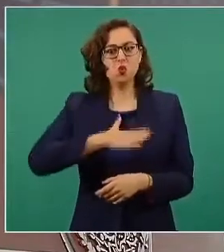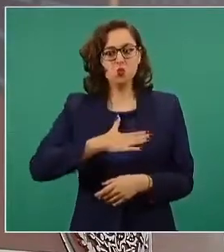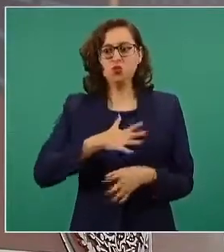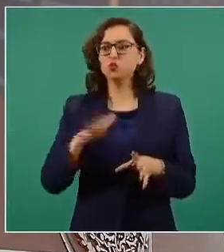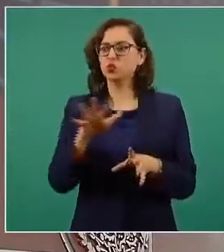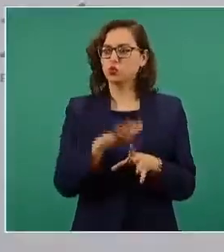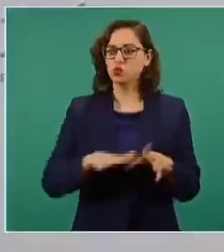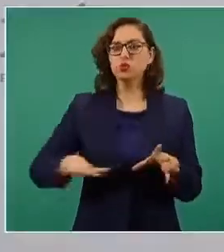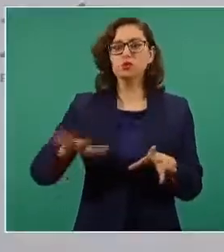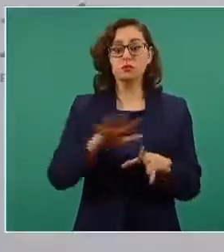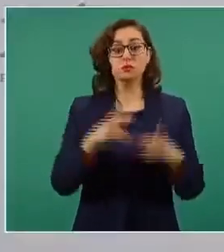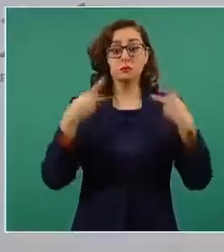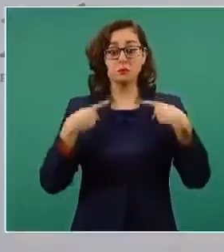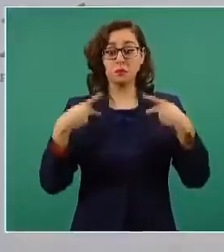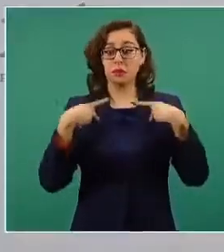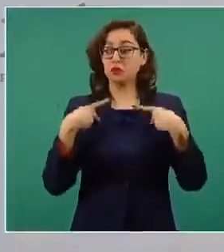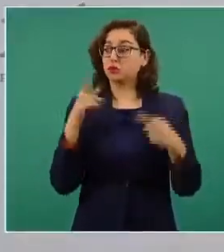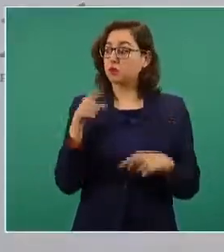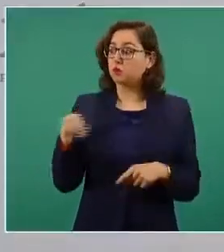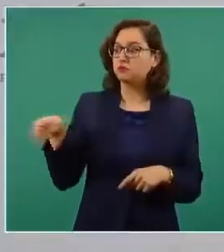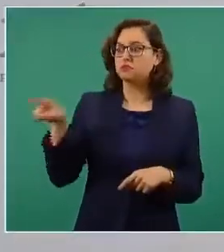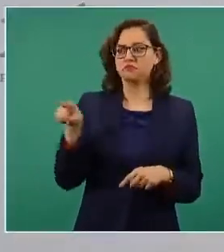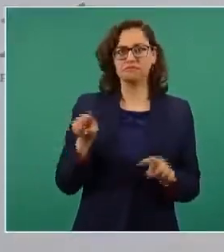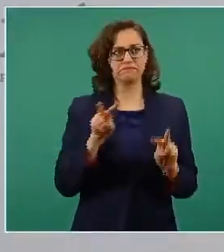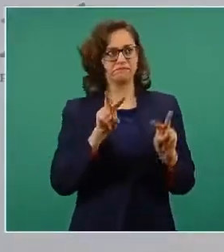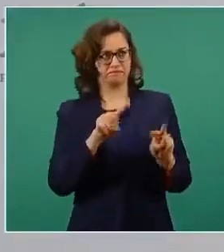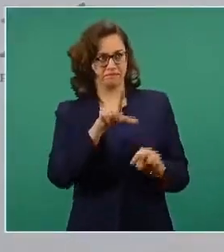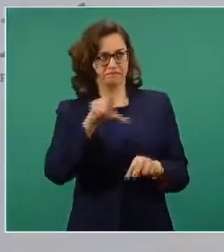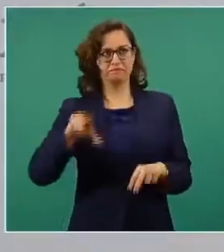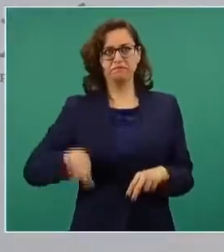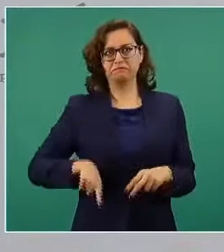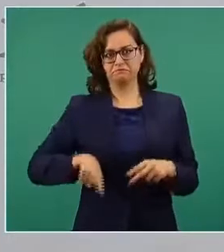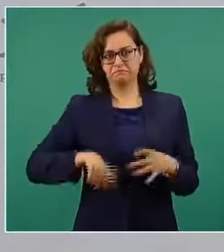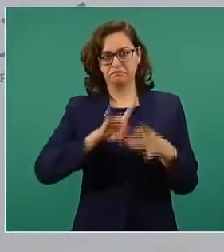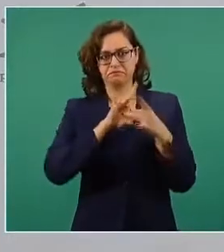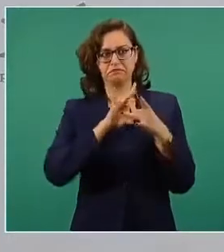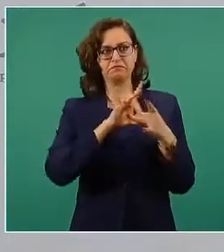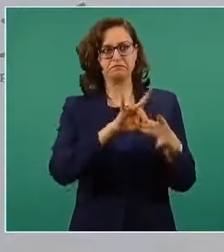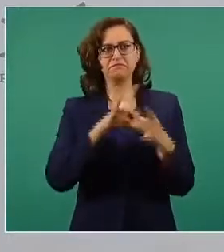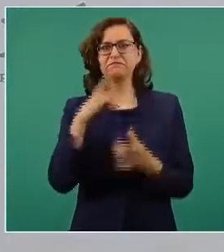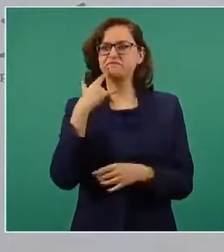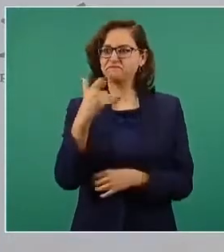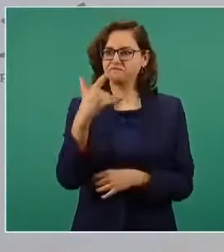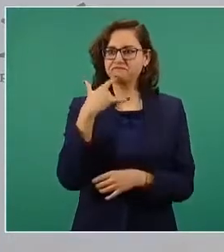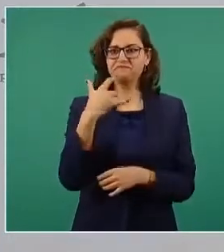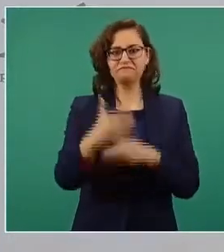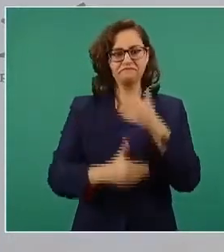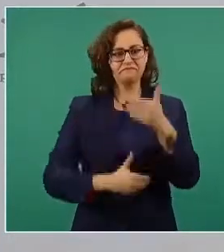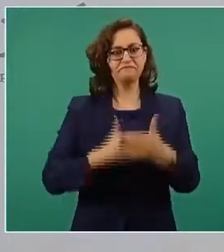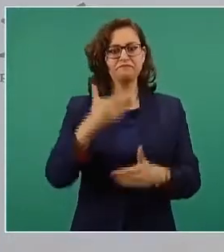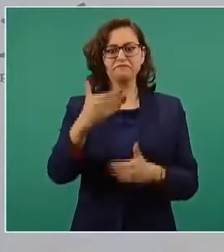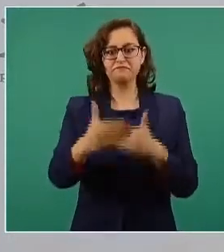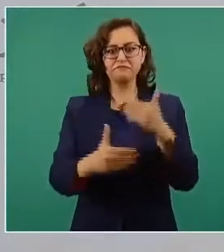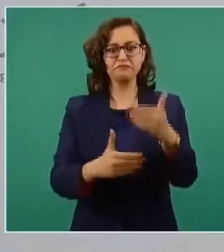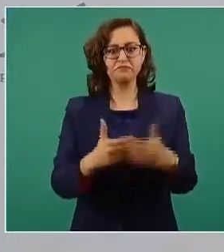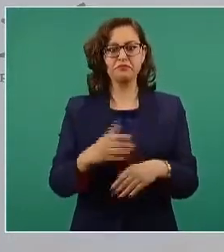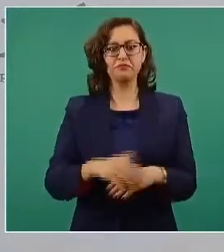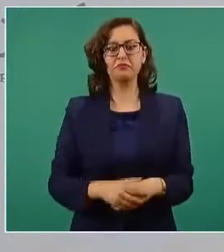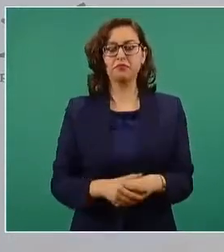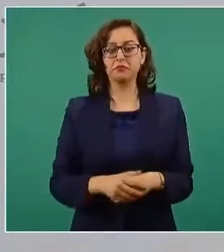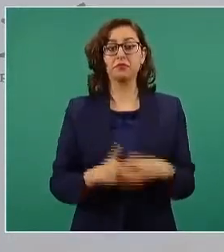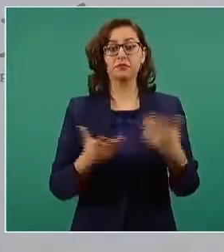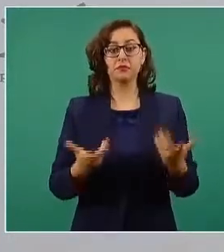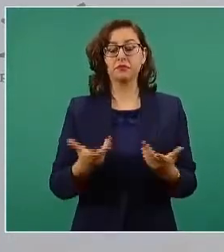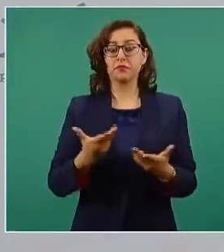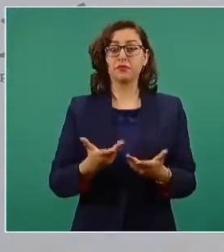la fuerza del compromiso de efectivas conquistas y que se destaca frente a